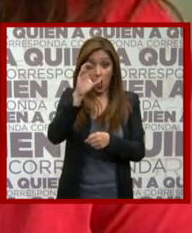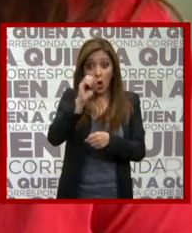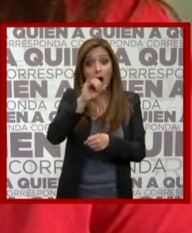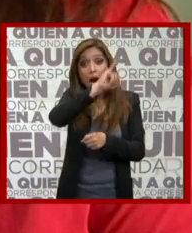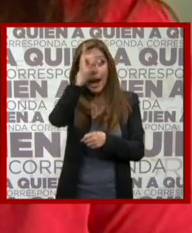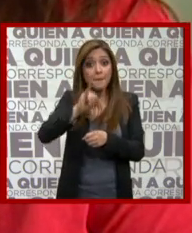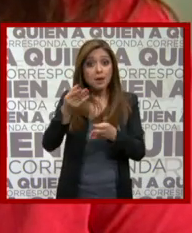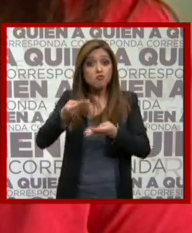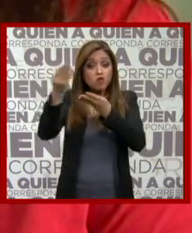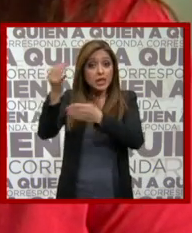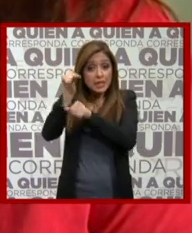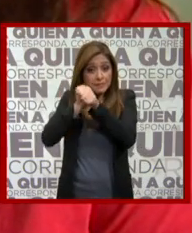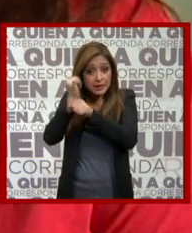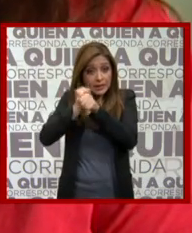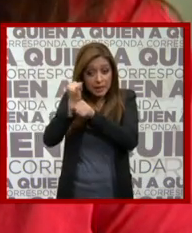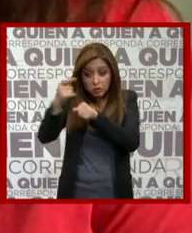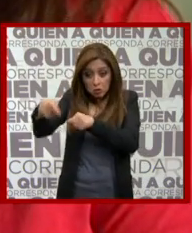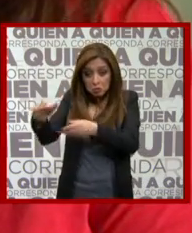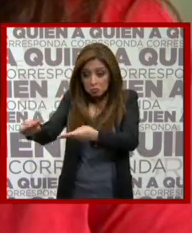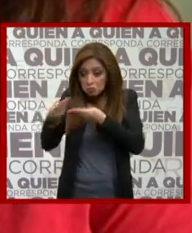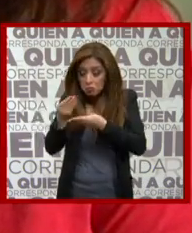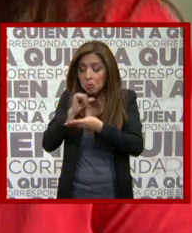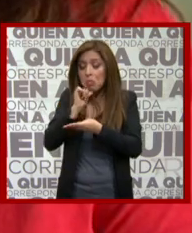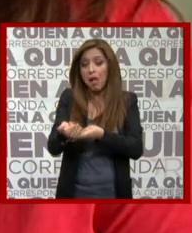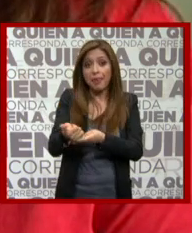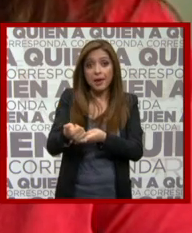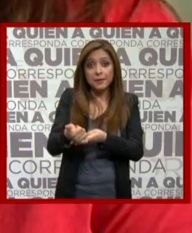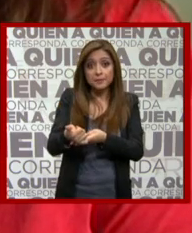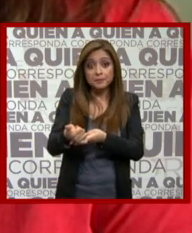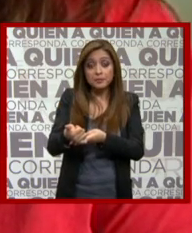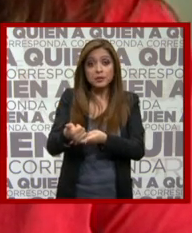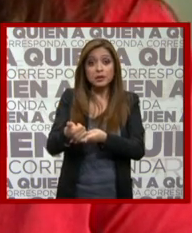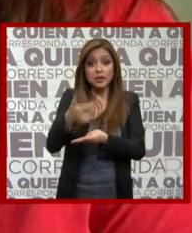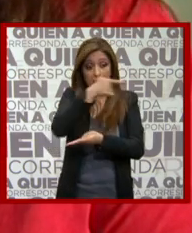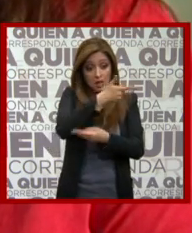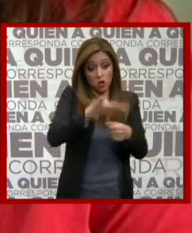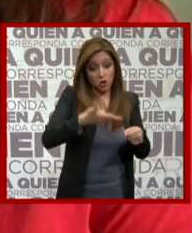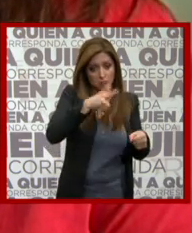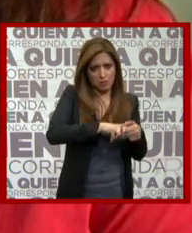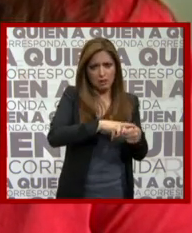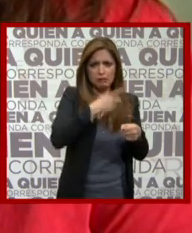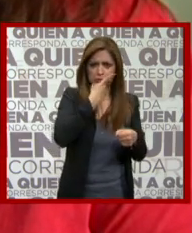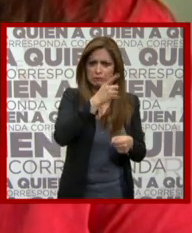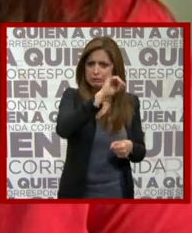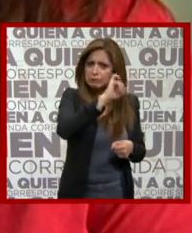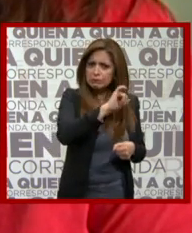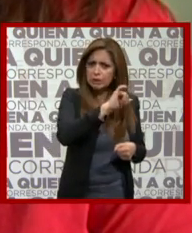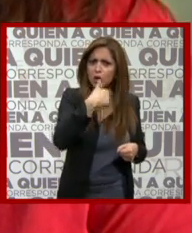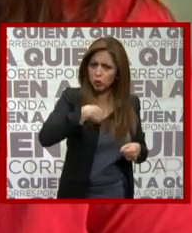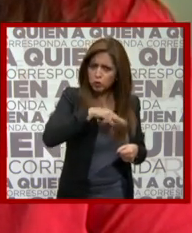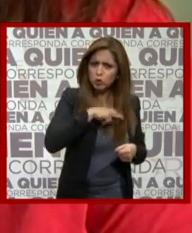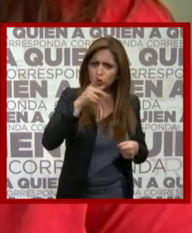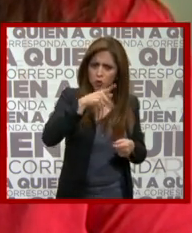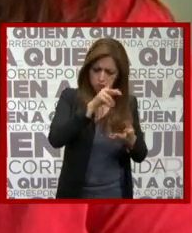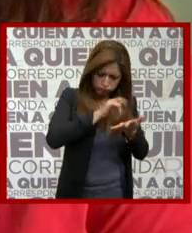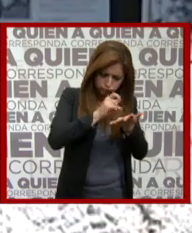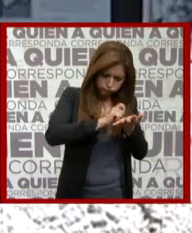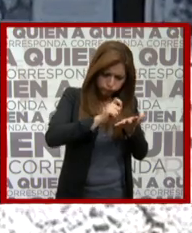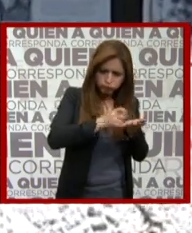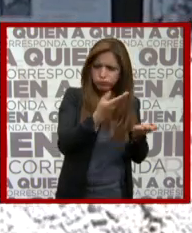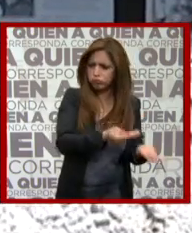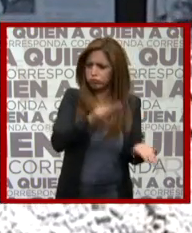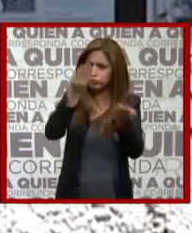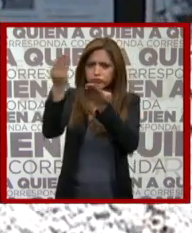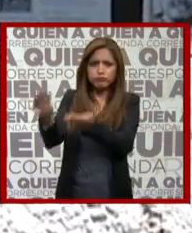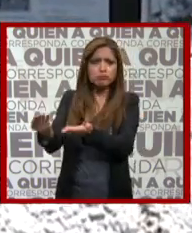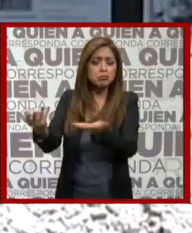la averiguación que se inició allá. Y a mí en el hospital me dicen que sí, que ellos mandaron una averiguación acá